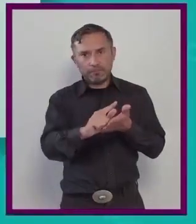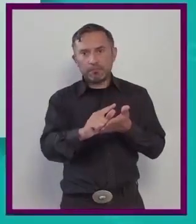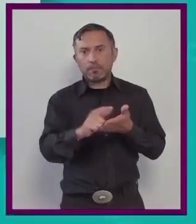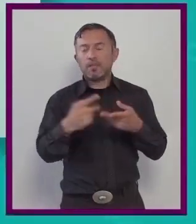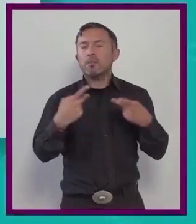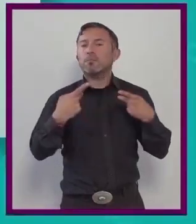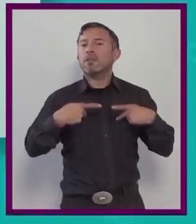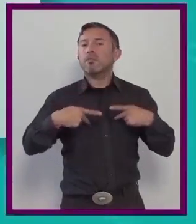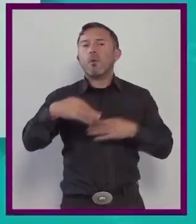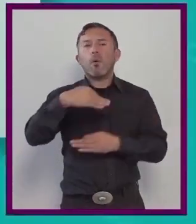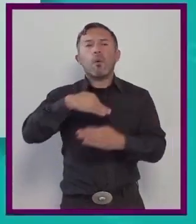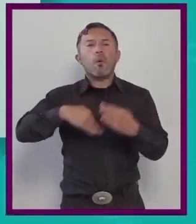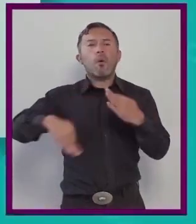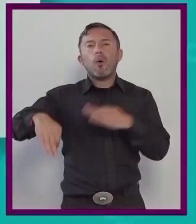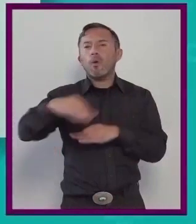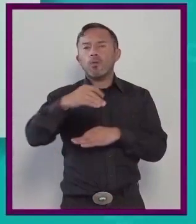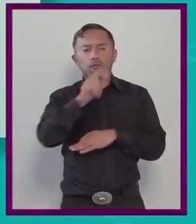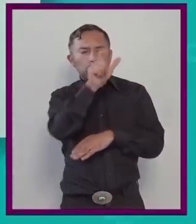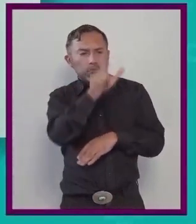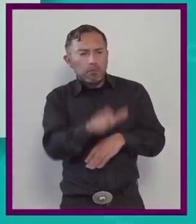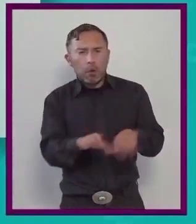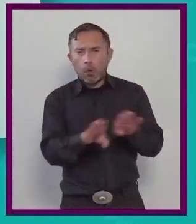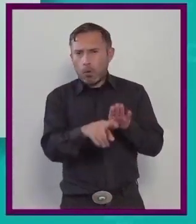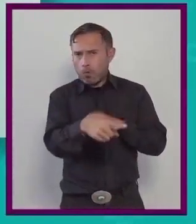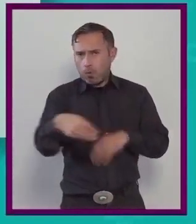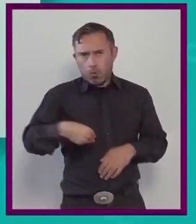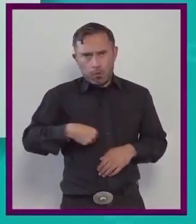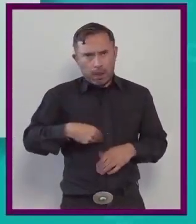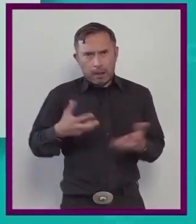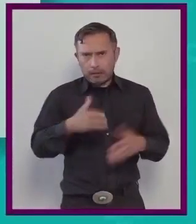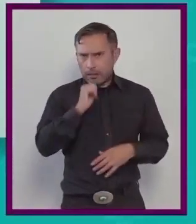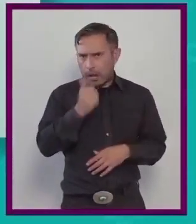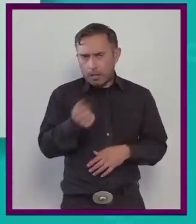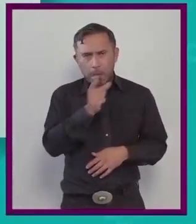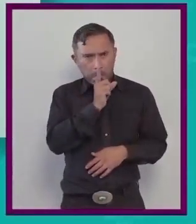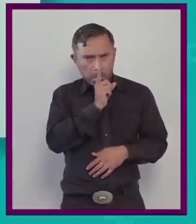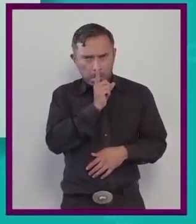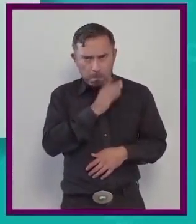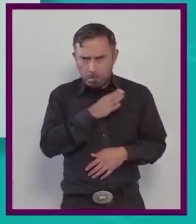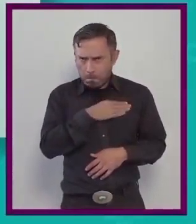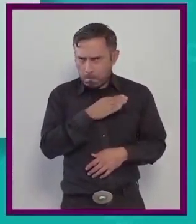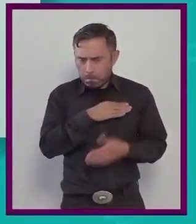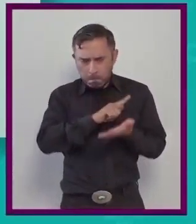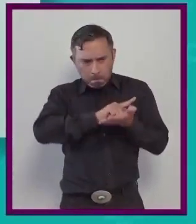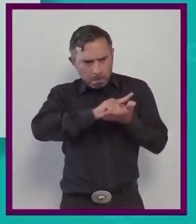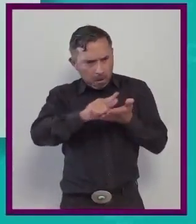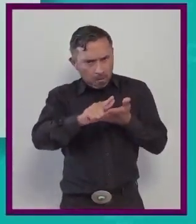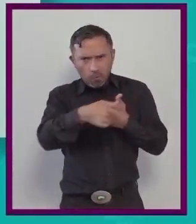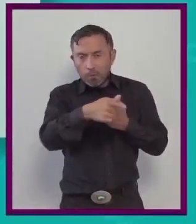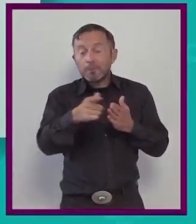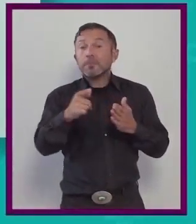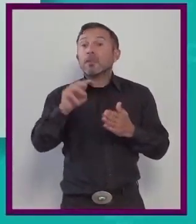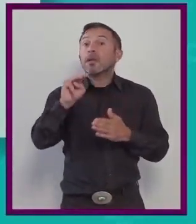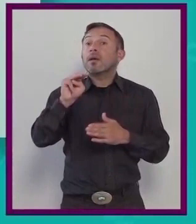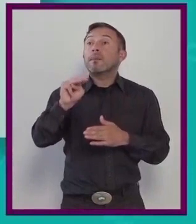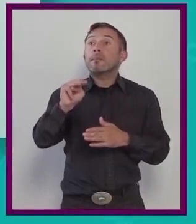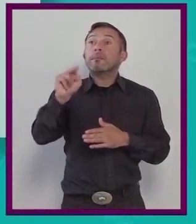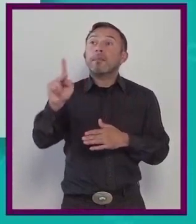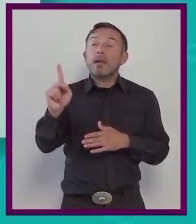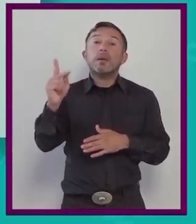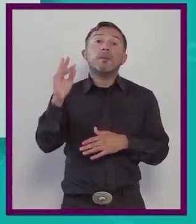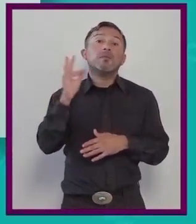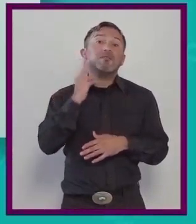toda persona va a ser considerado como si no hubiese hecho nada, y que el Ministerio Público debe de presentar